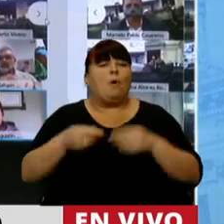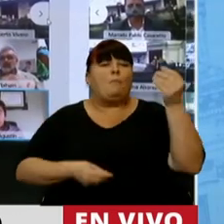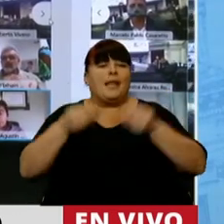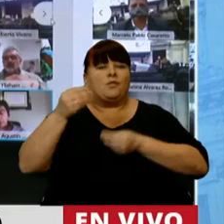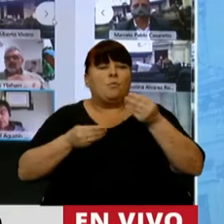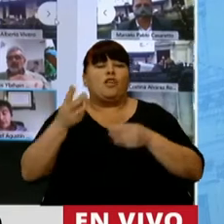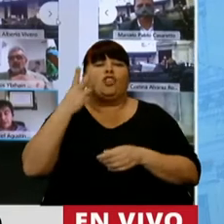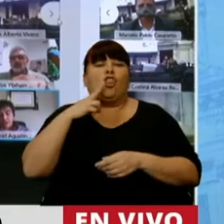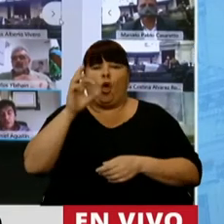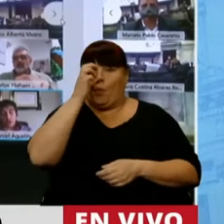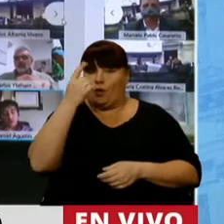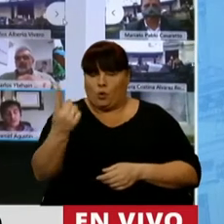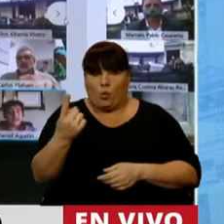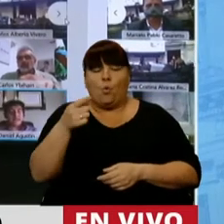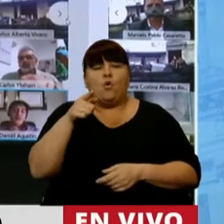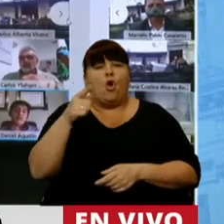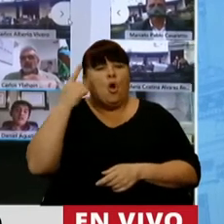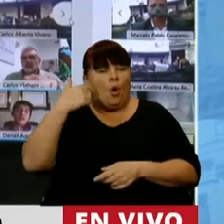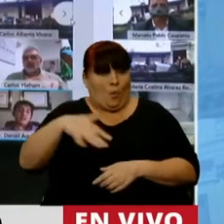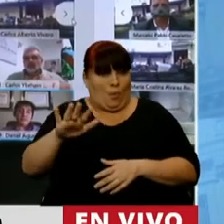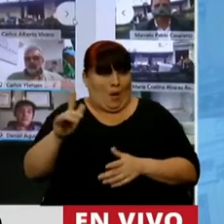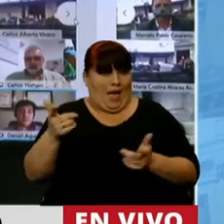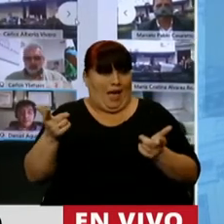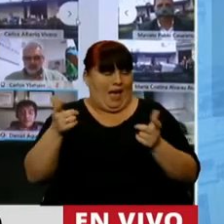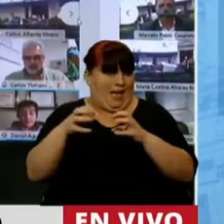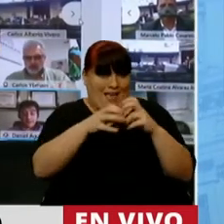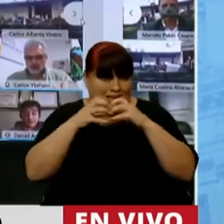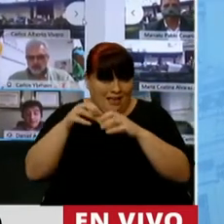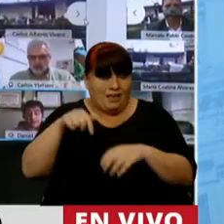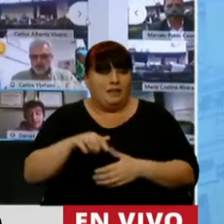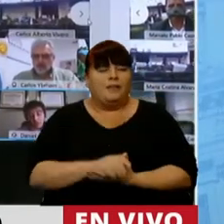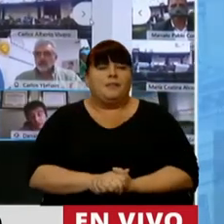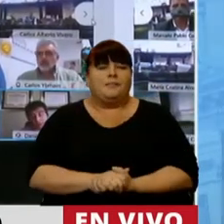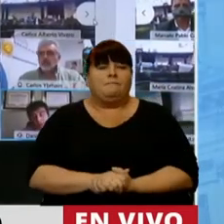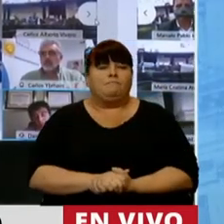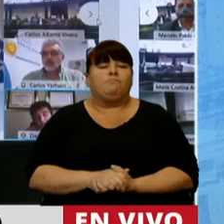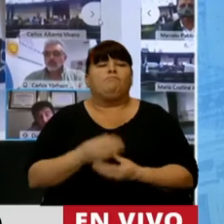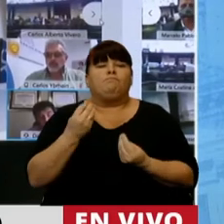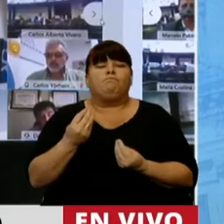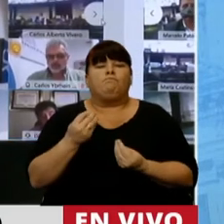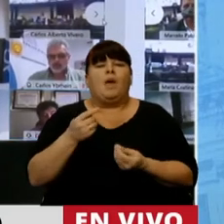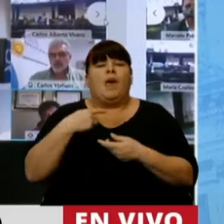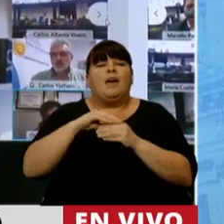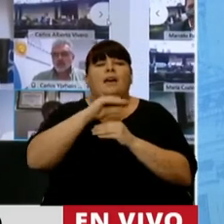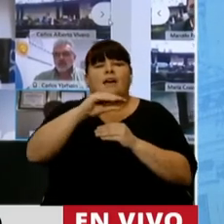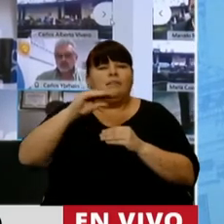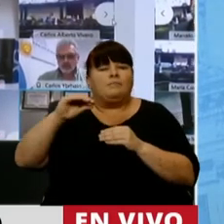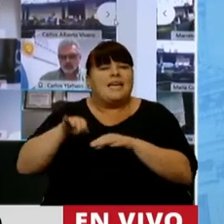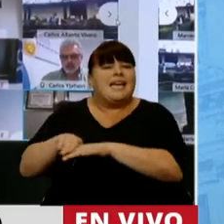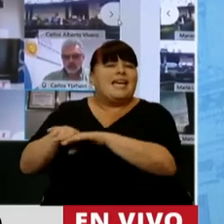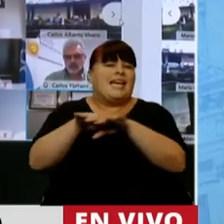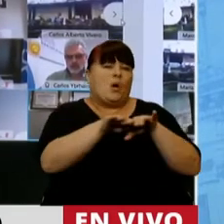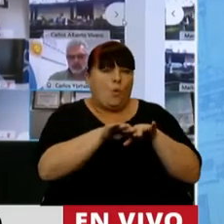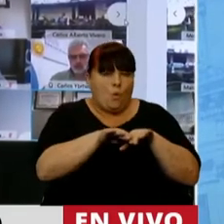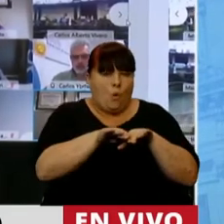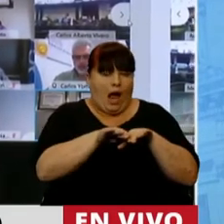presupuesto 2021 que está a consideración se adecua en el marco de una redistribución